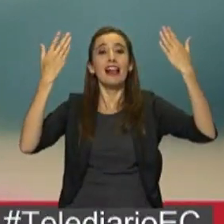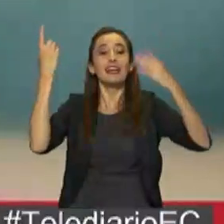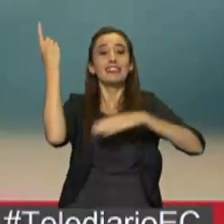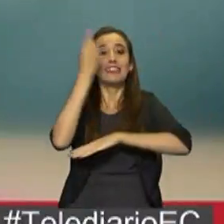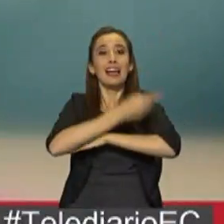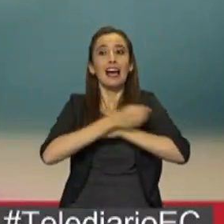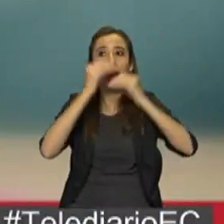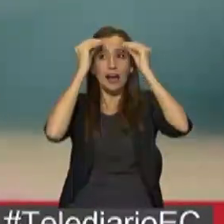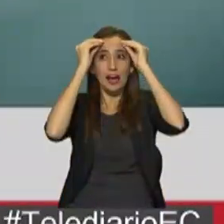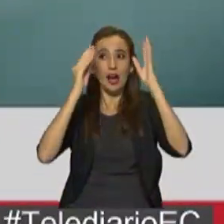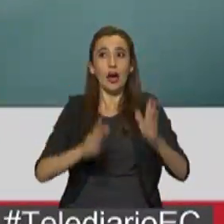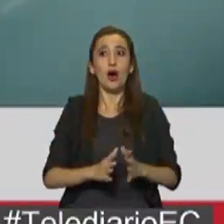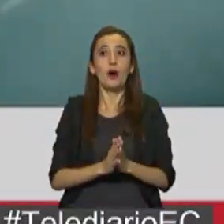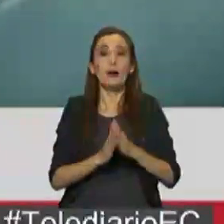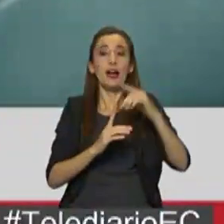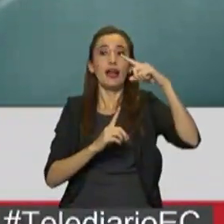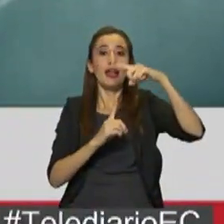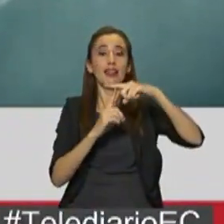la bebida